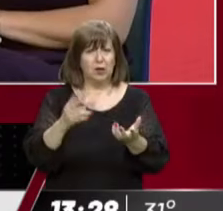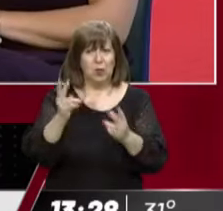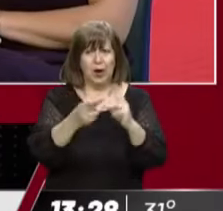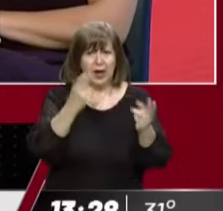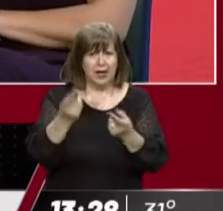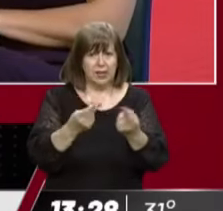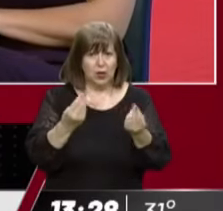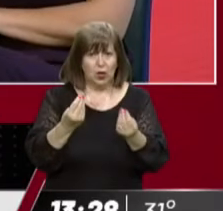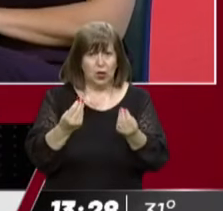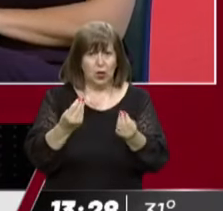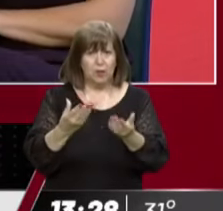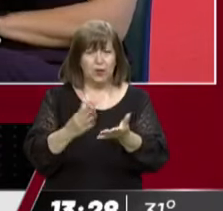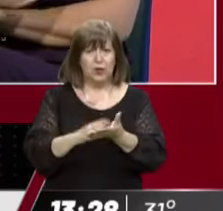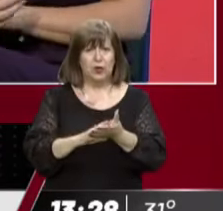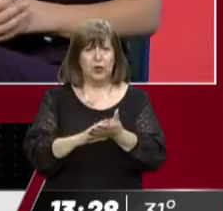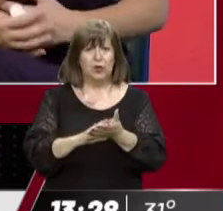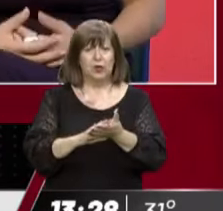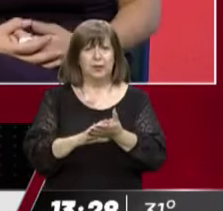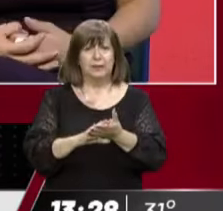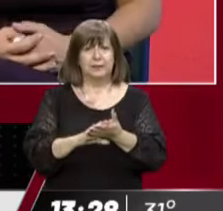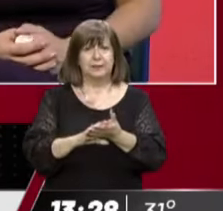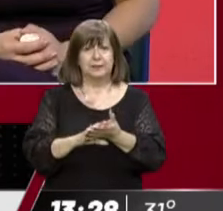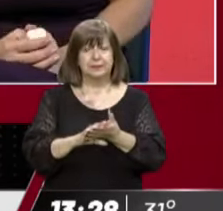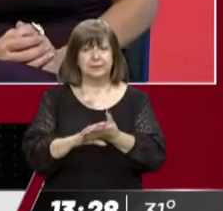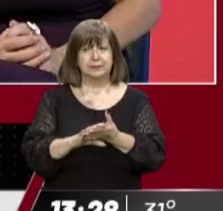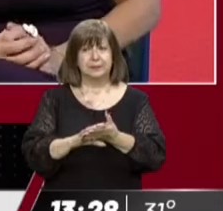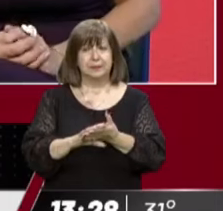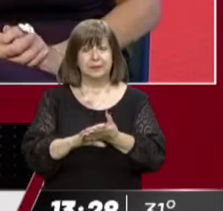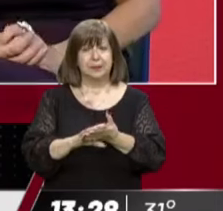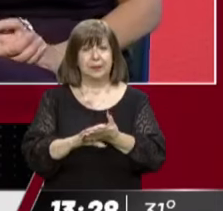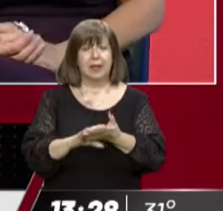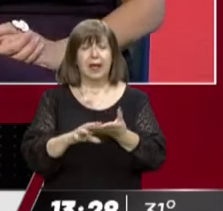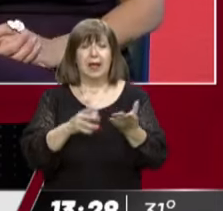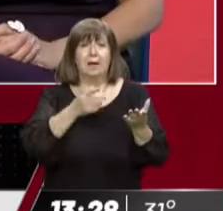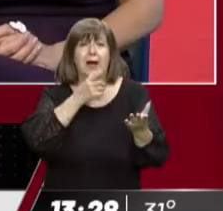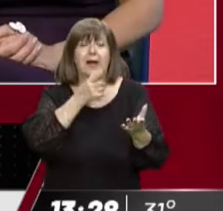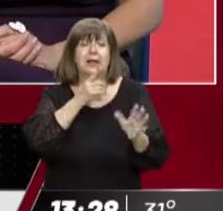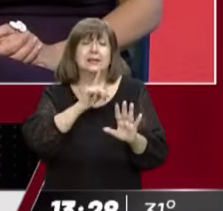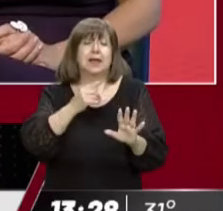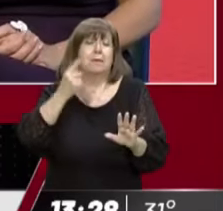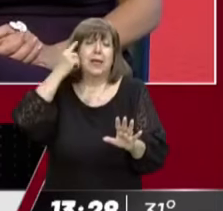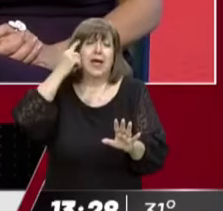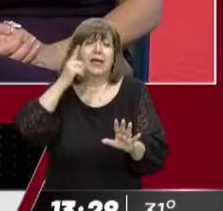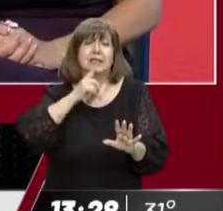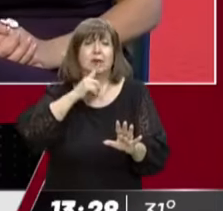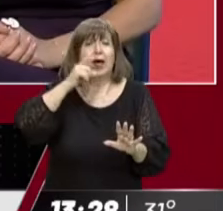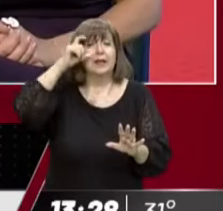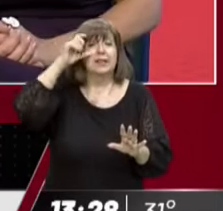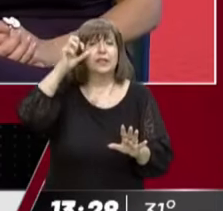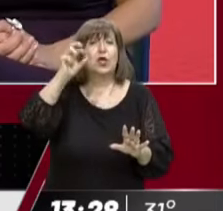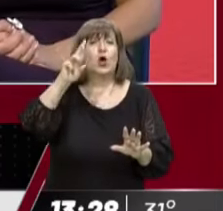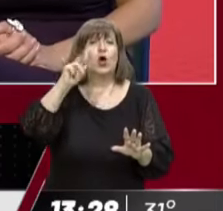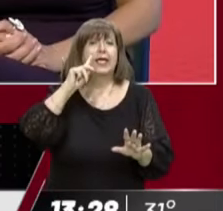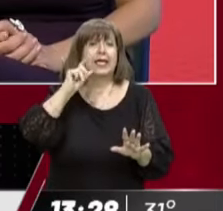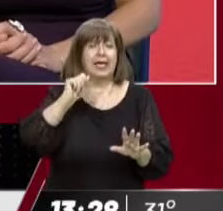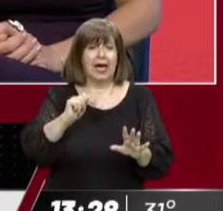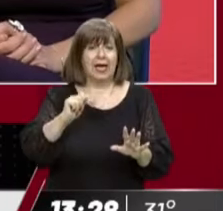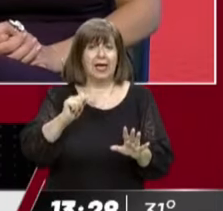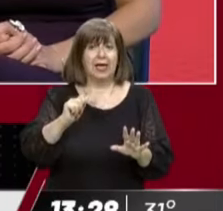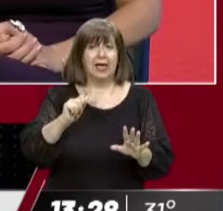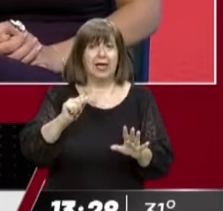miramiento. Sí, de hecho, la cantidad de muertos. Es tremendo. Muertos, personas parece? Muertas, animales. Y una